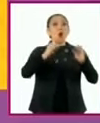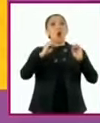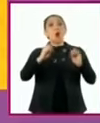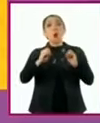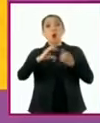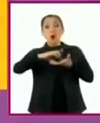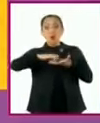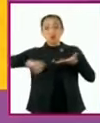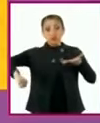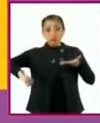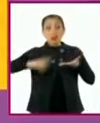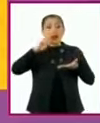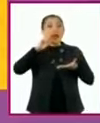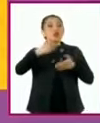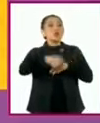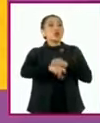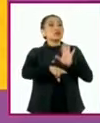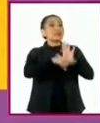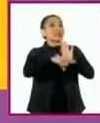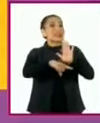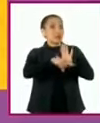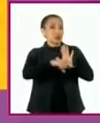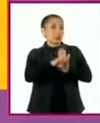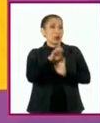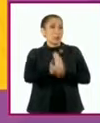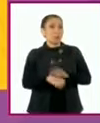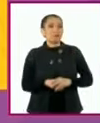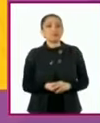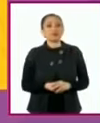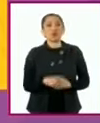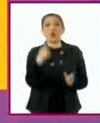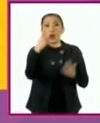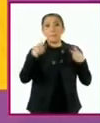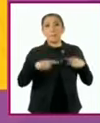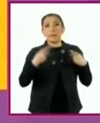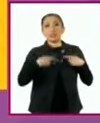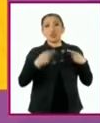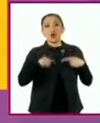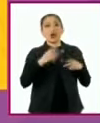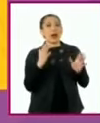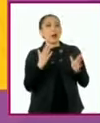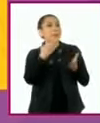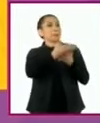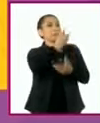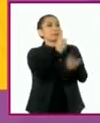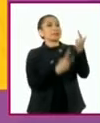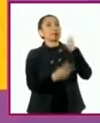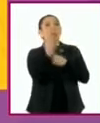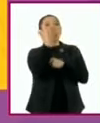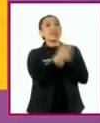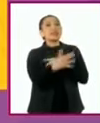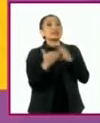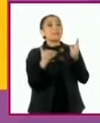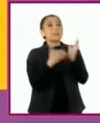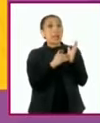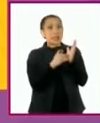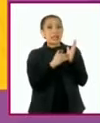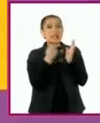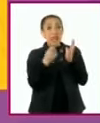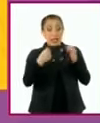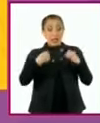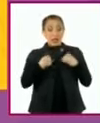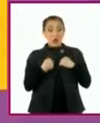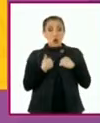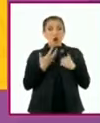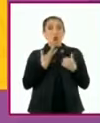se representan con números negativos. Por ejemplo, si una persona adquiere un crédito de 10 mil pesos, entonces tiene un saldo